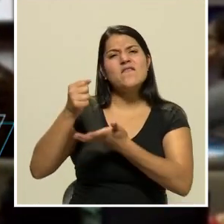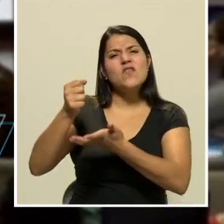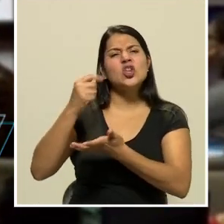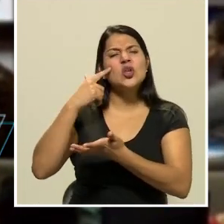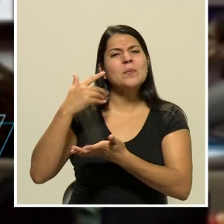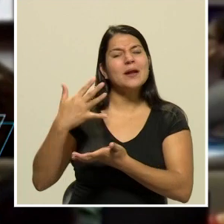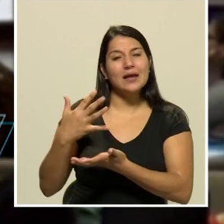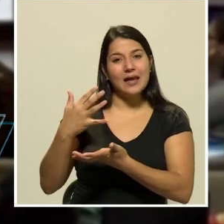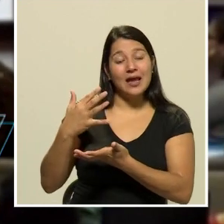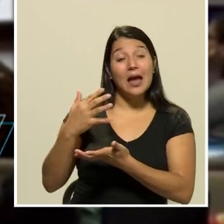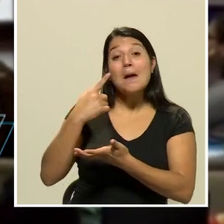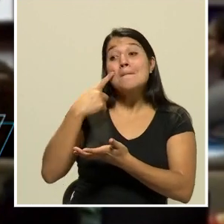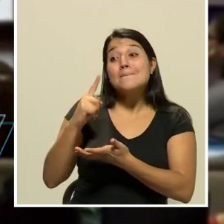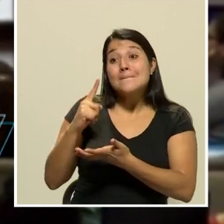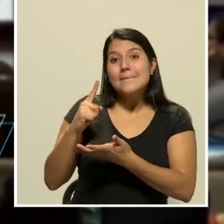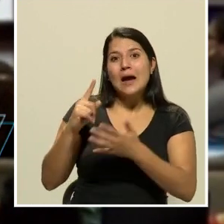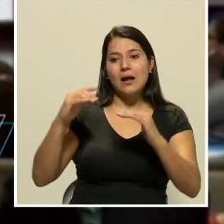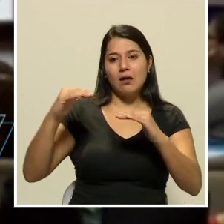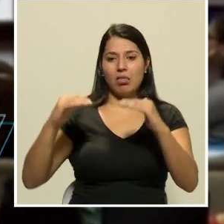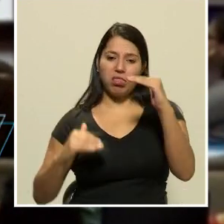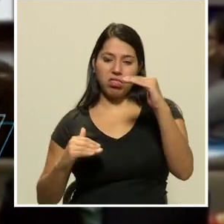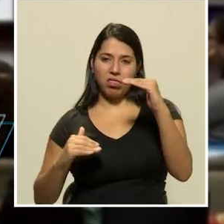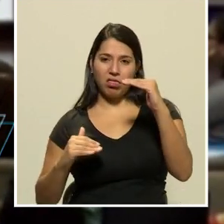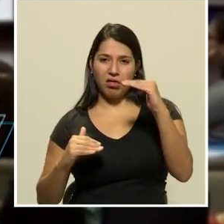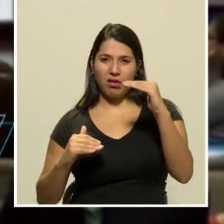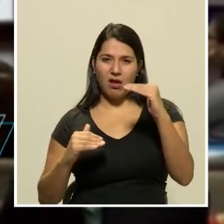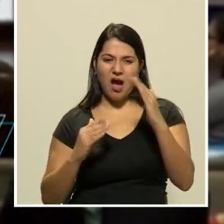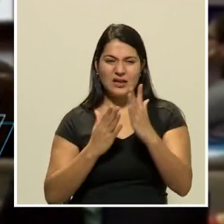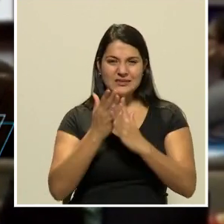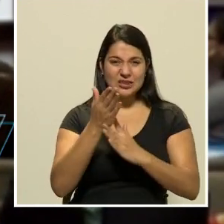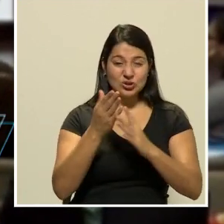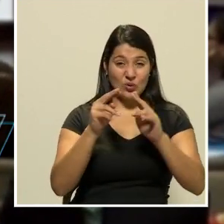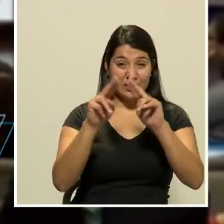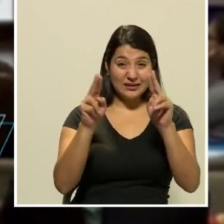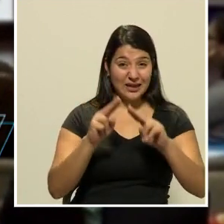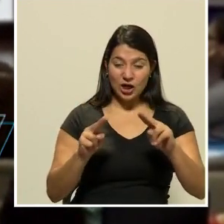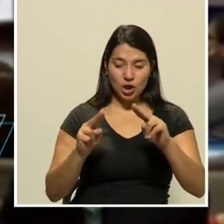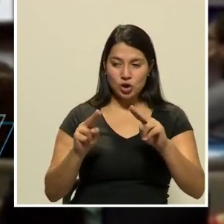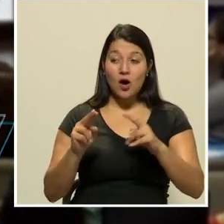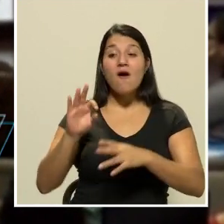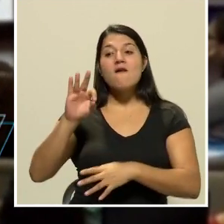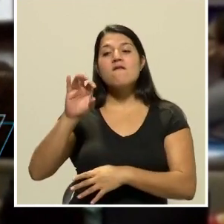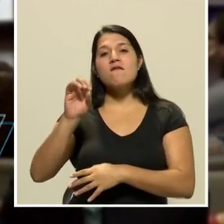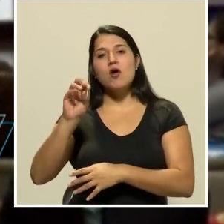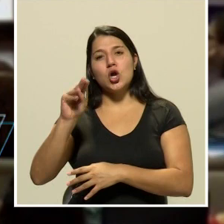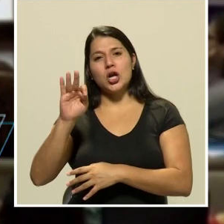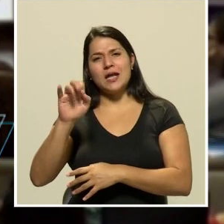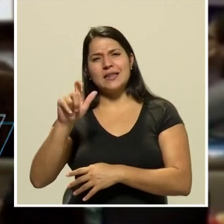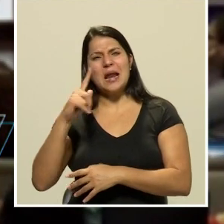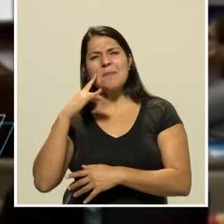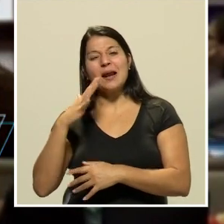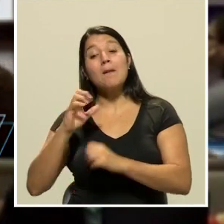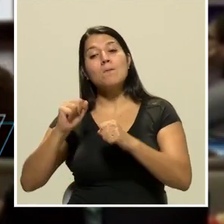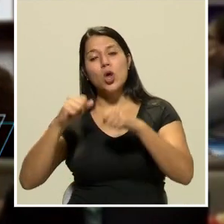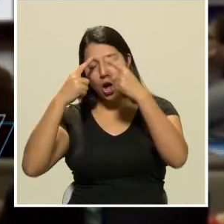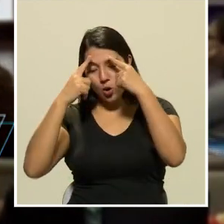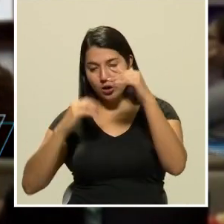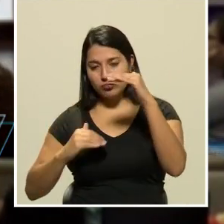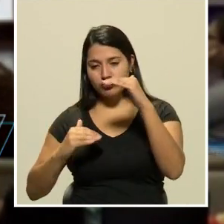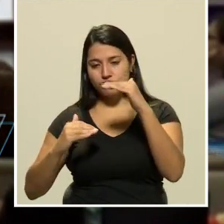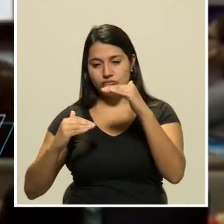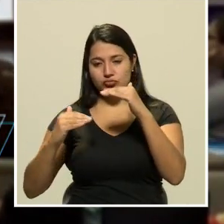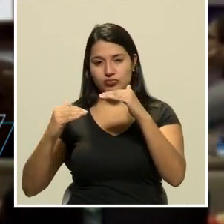que esta brecha digital no se abriera, más bien se cerrara. Y efectivamente, como usted lo dice, tiene muchos